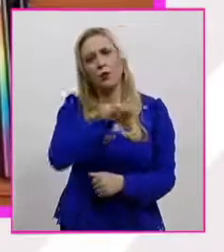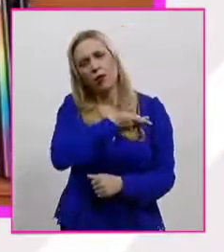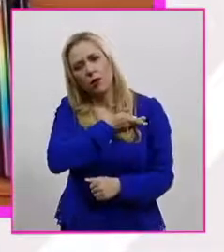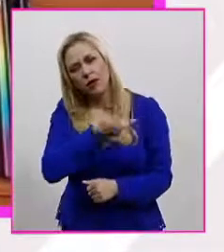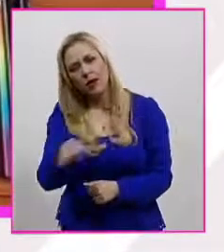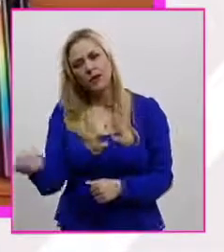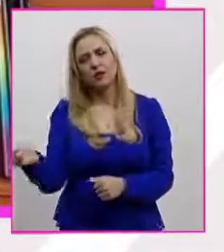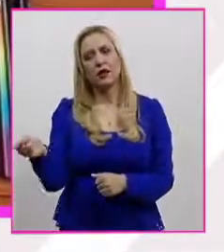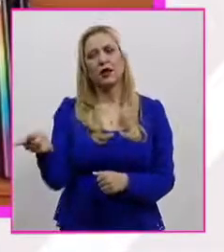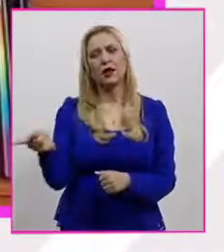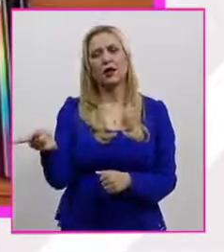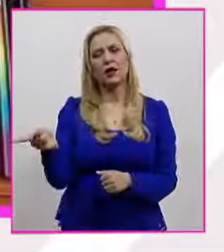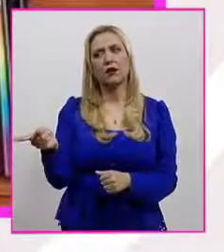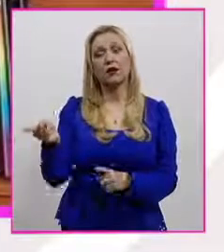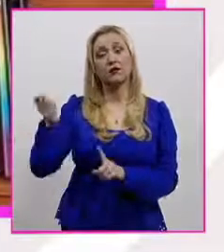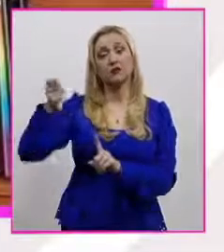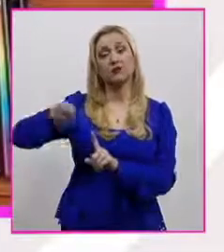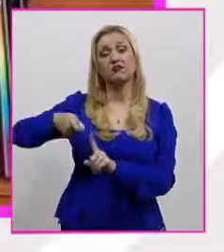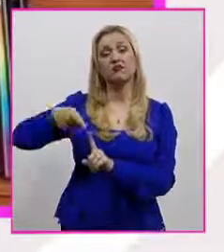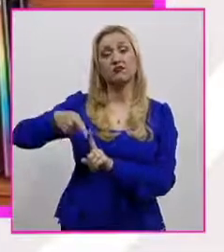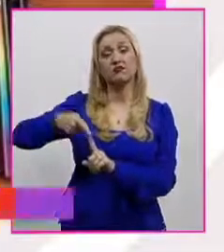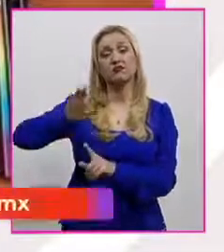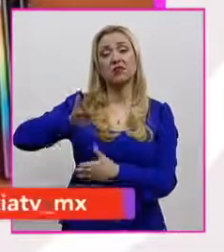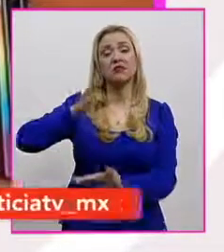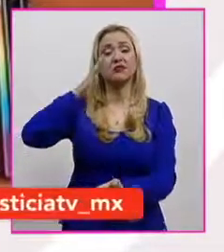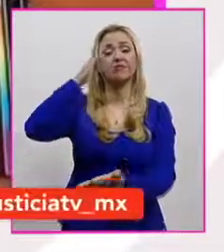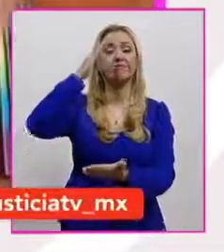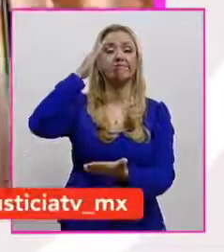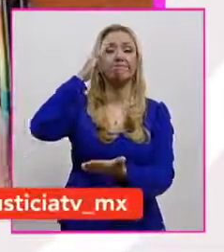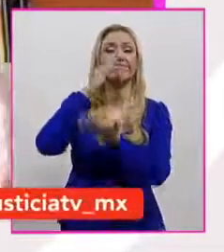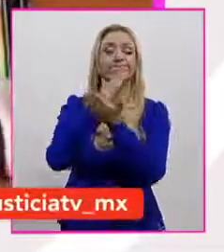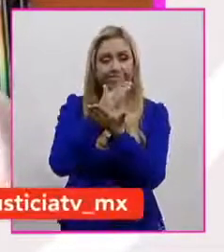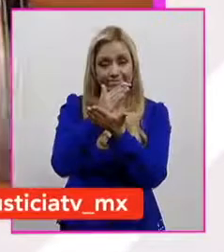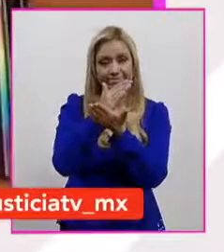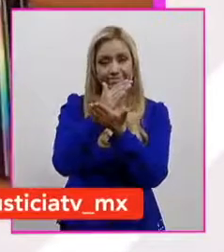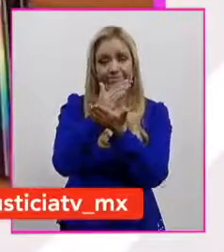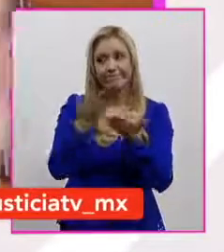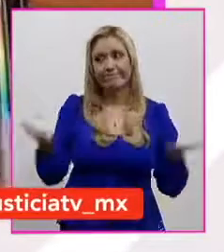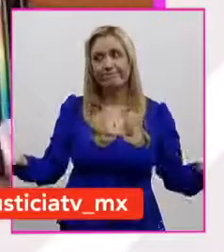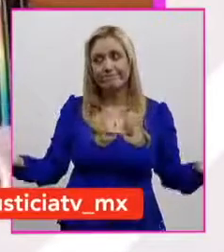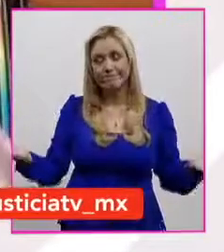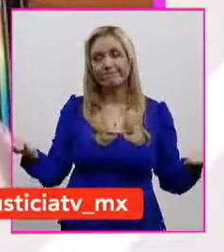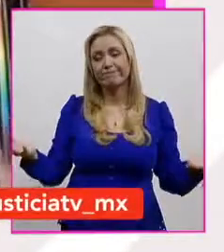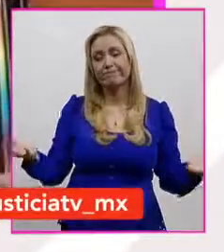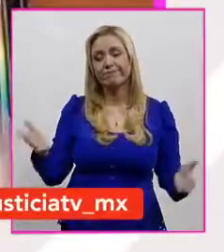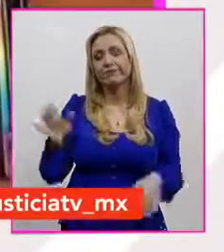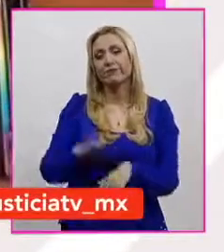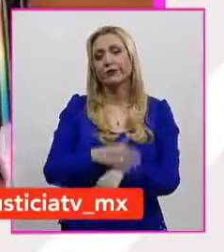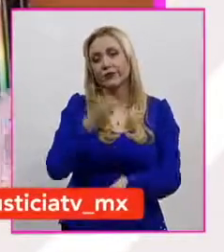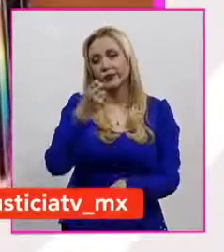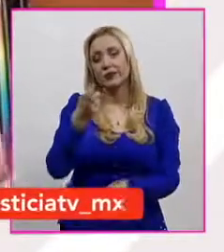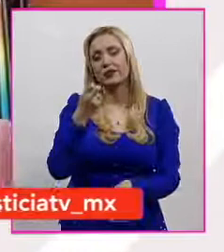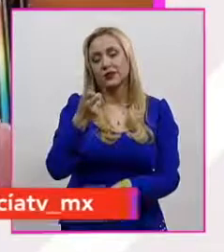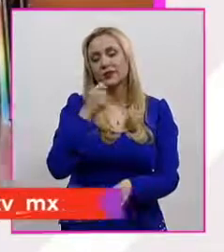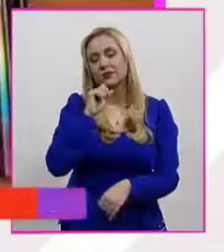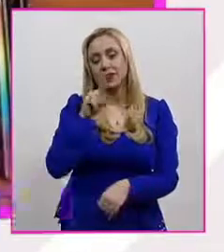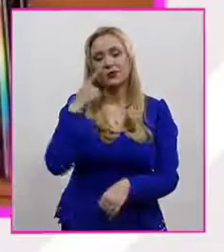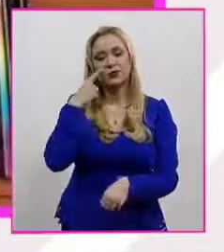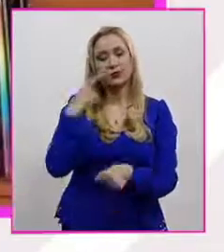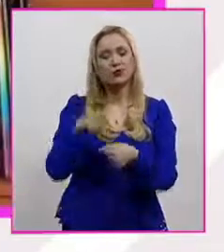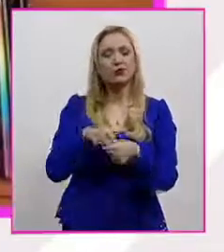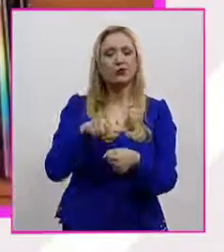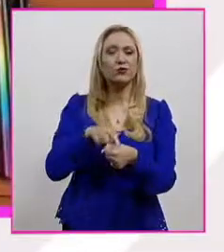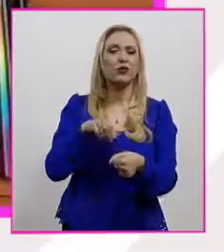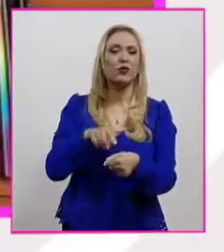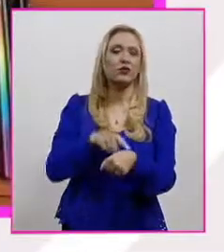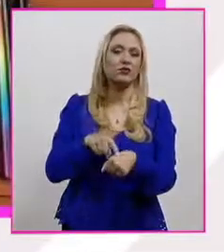muchas veces significa un estancamiento para las personas y la pobreza, como decíamos hace un momento, está asociada justo a marcadores raciales. Estamos